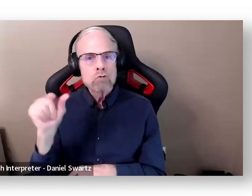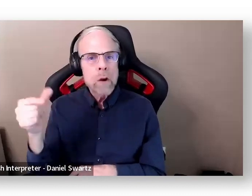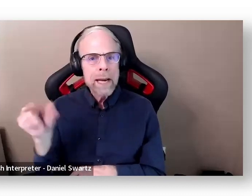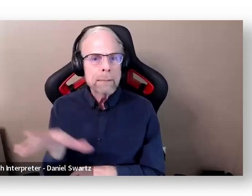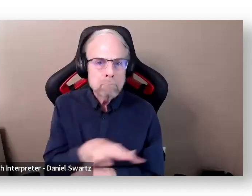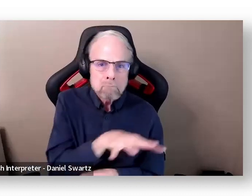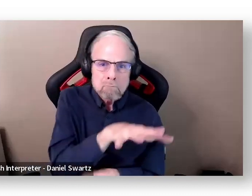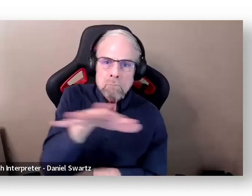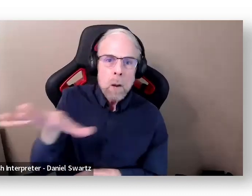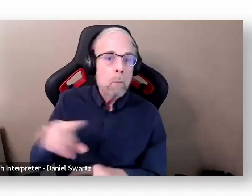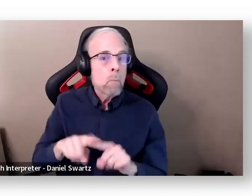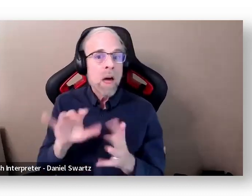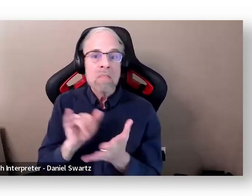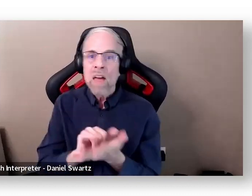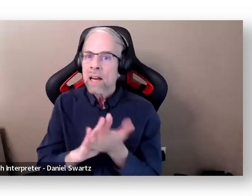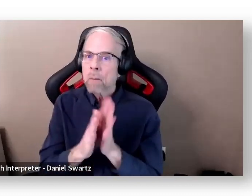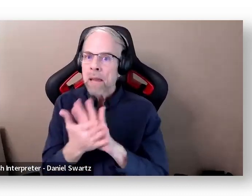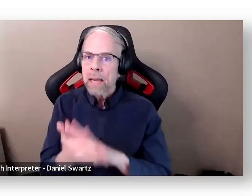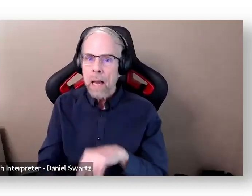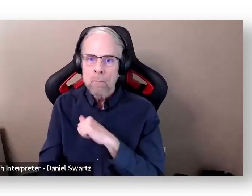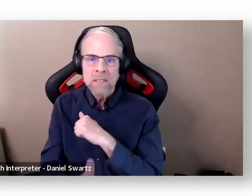explicamos.